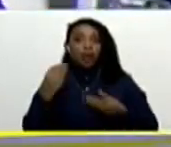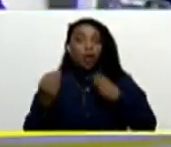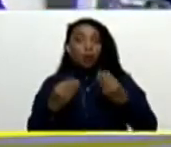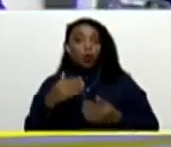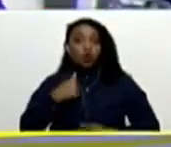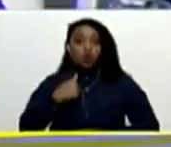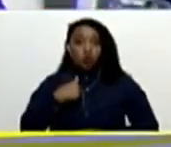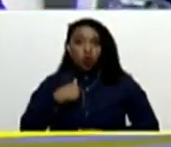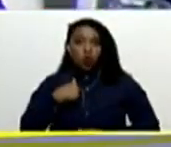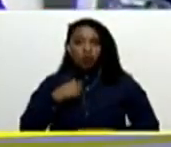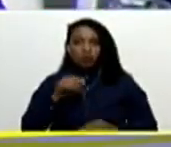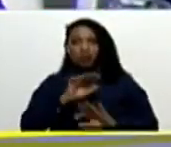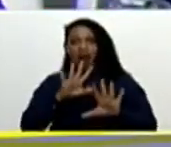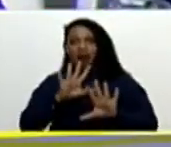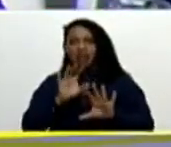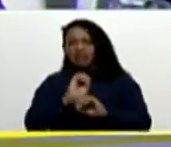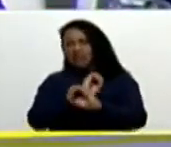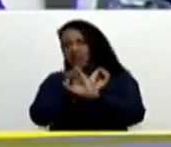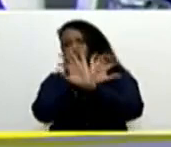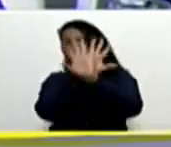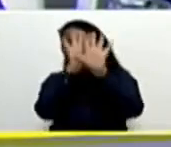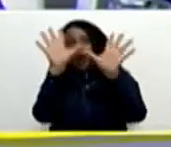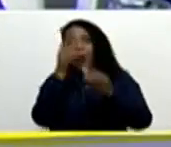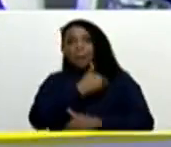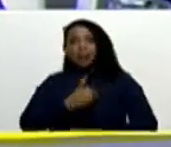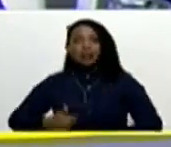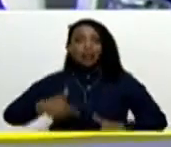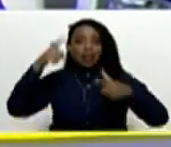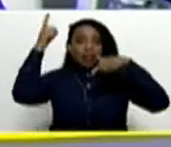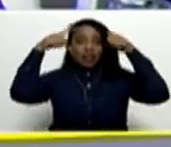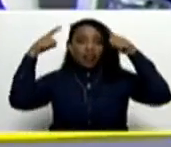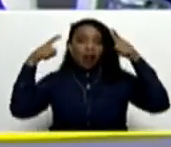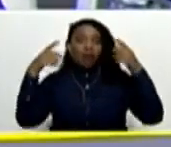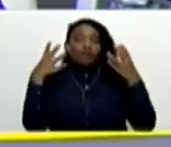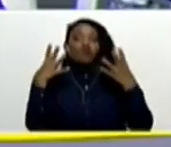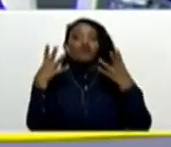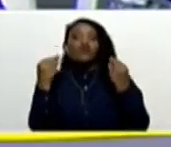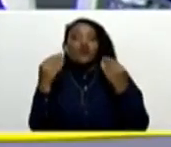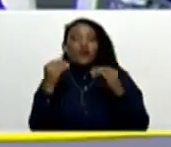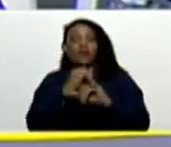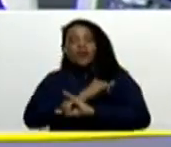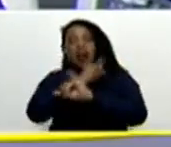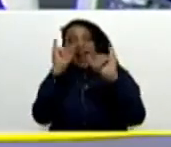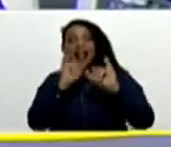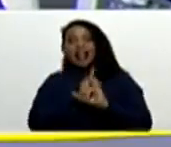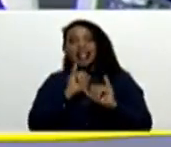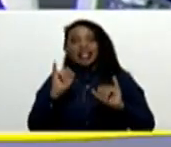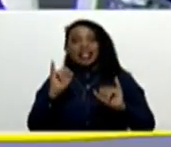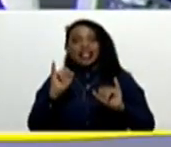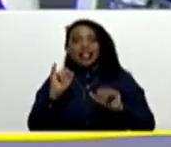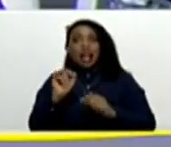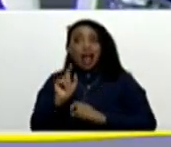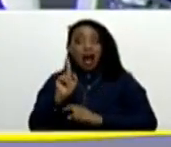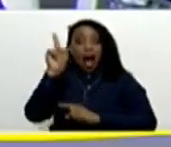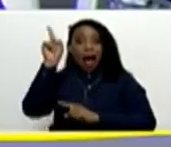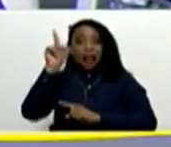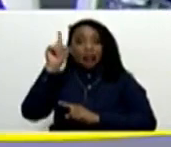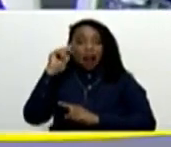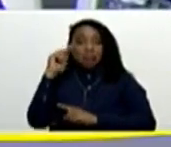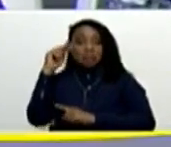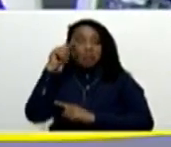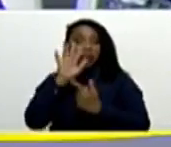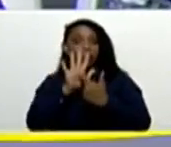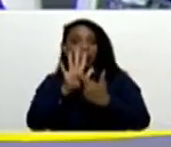estoy convencido de que el presidente Chávez está sumamente feliz con el liderazgo que ha mostrado el